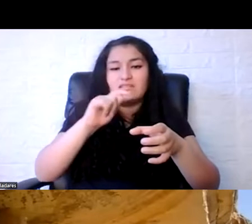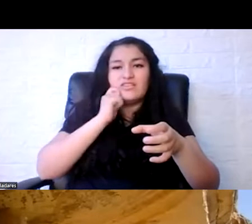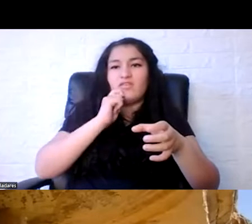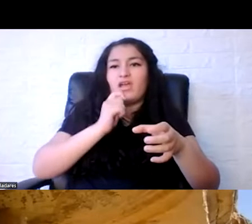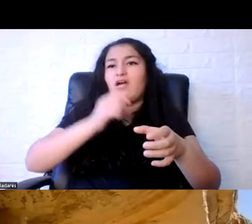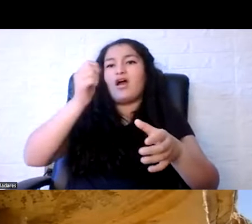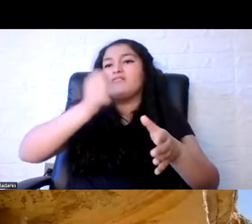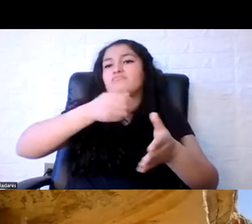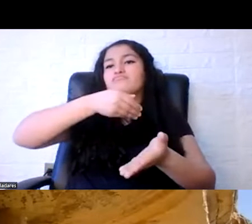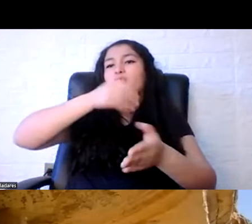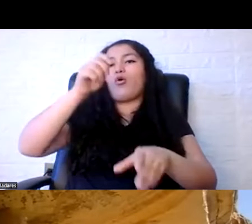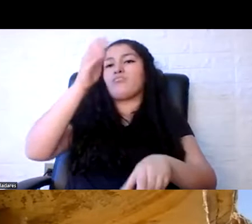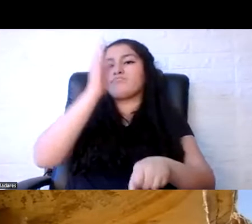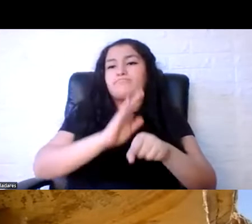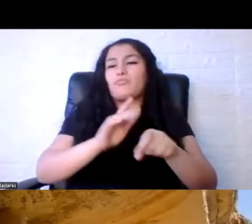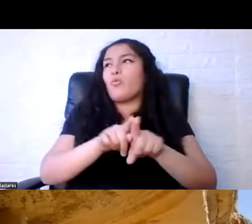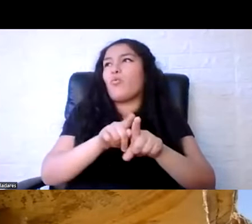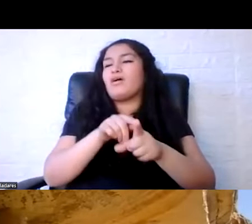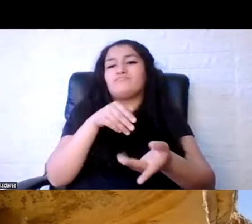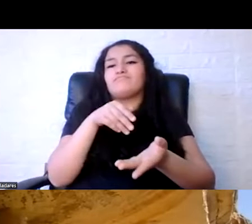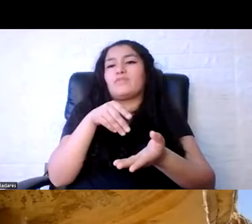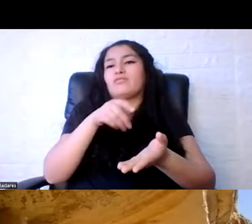las causas